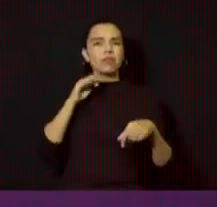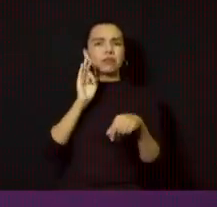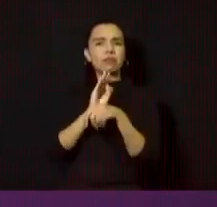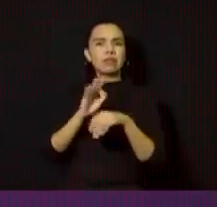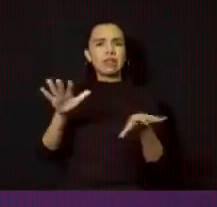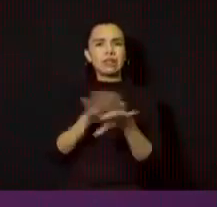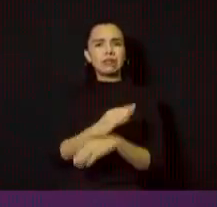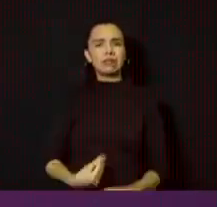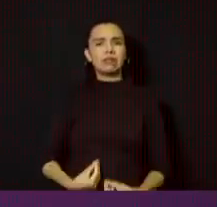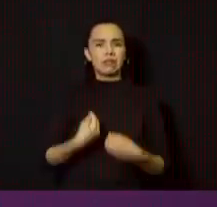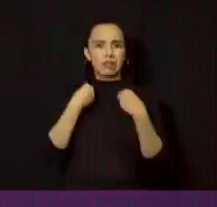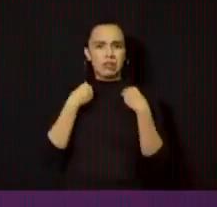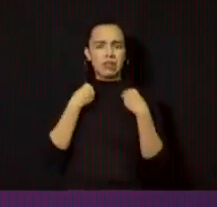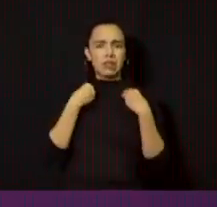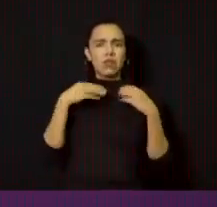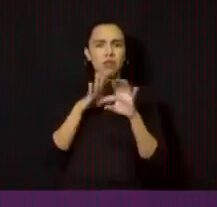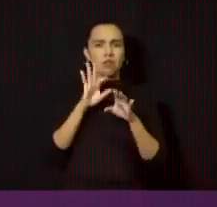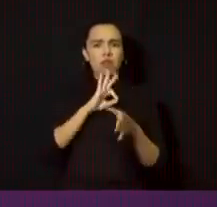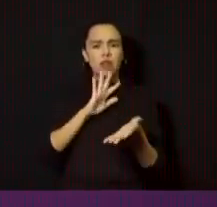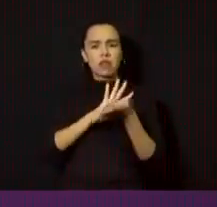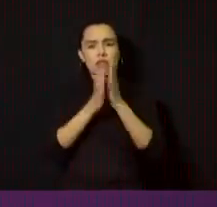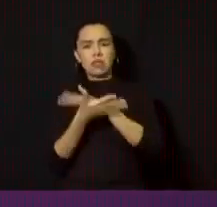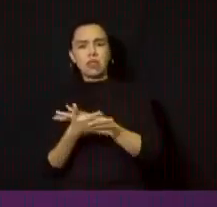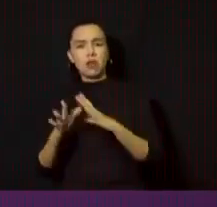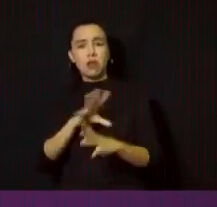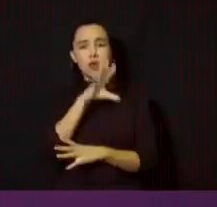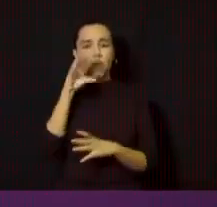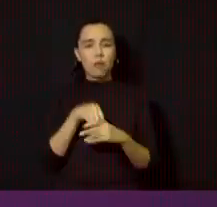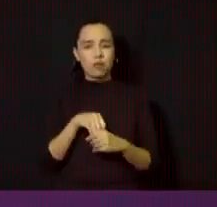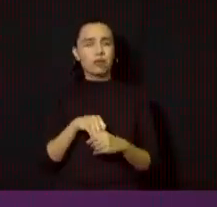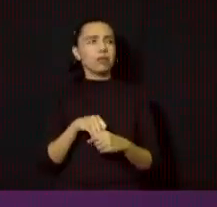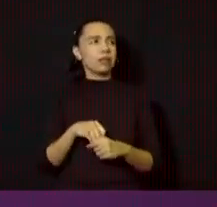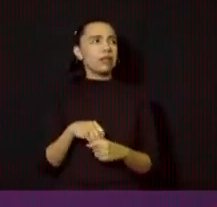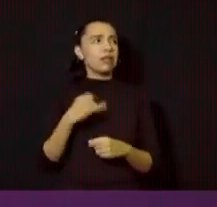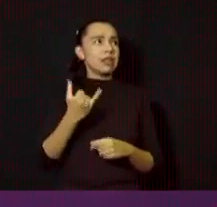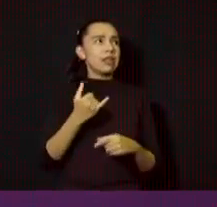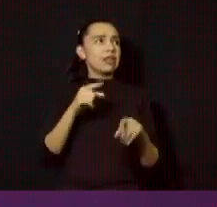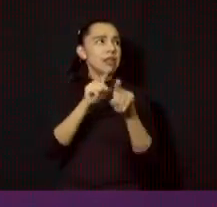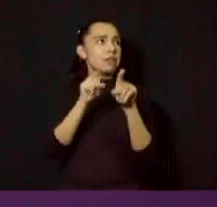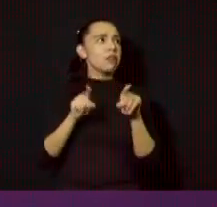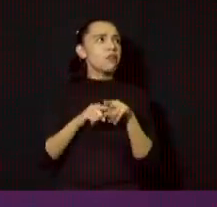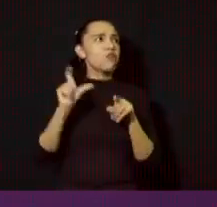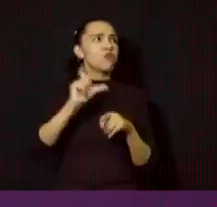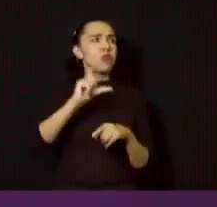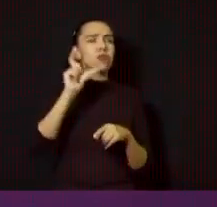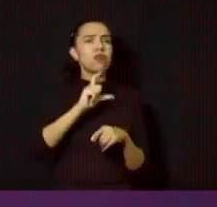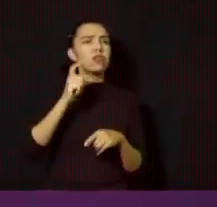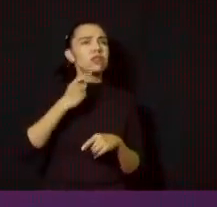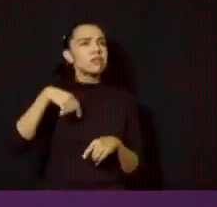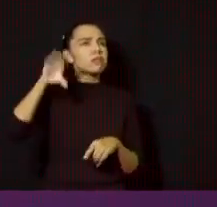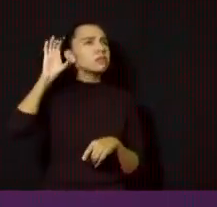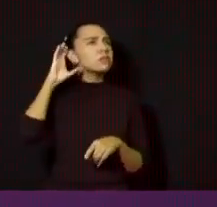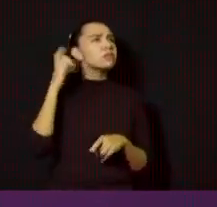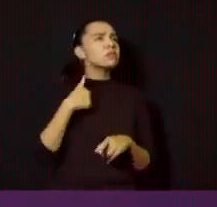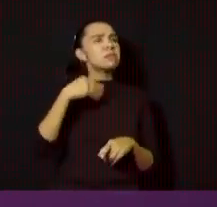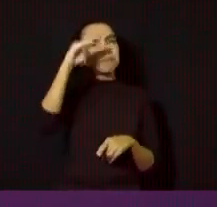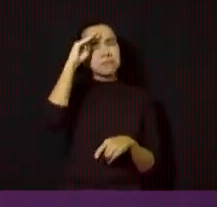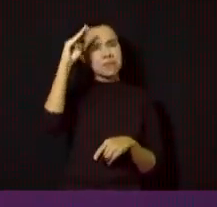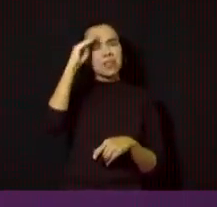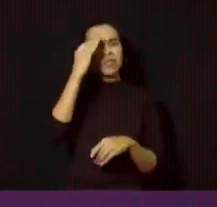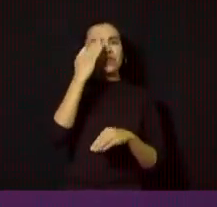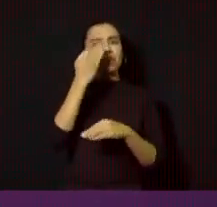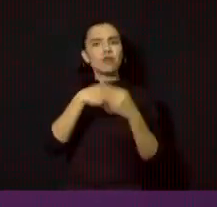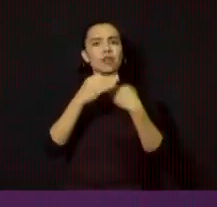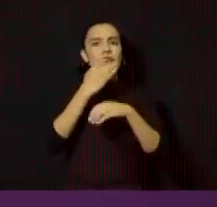transformar completamente, y además, bueno, en cuando te escucho, voy pensando en todas las cosas que has tenido que